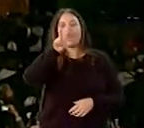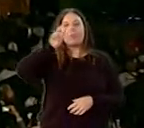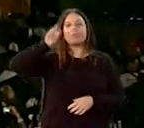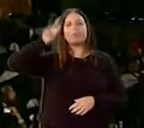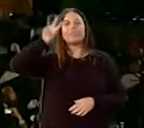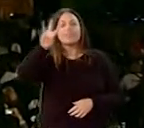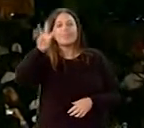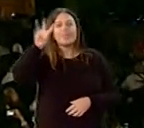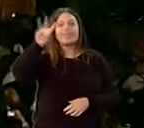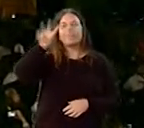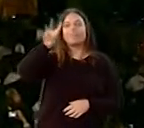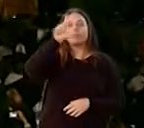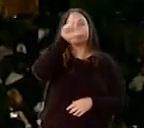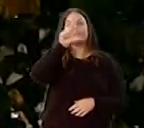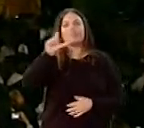hola